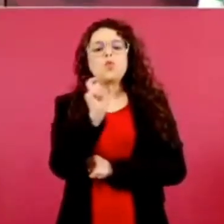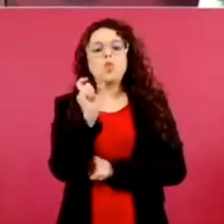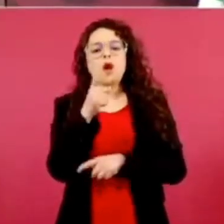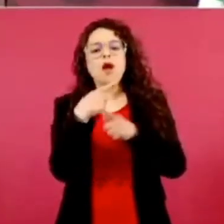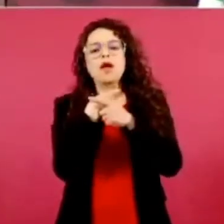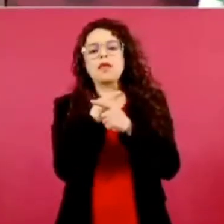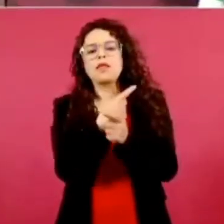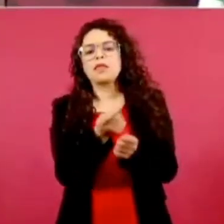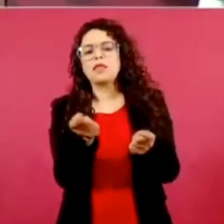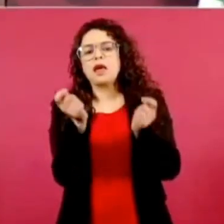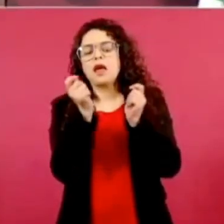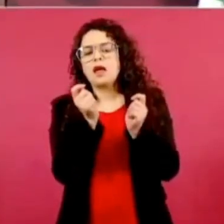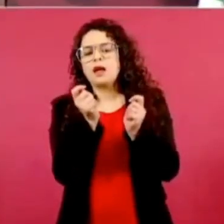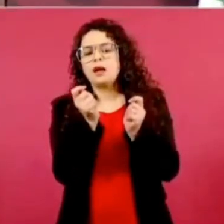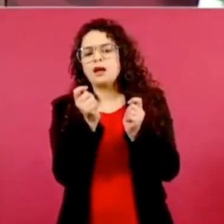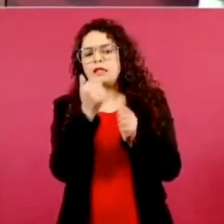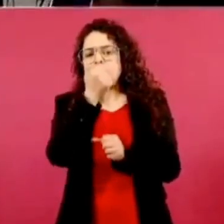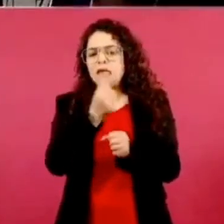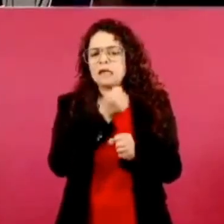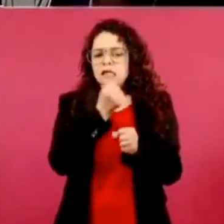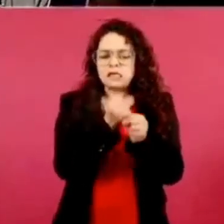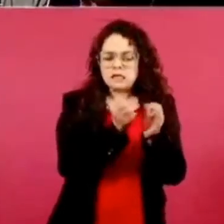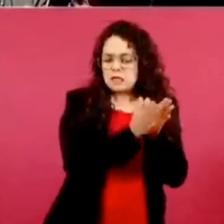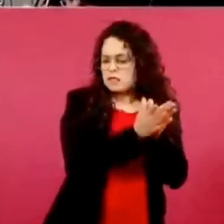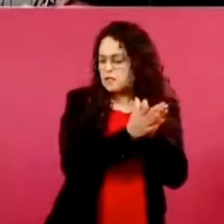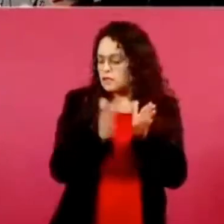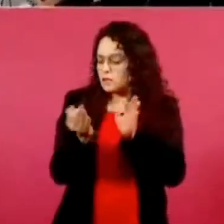en 6 años, de manera